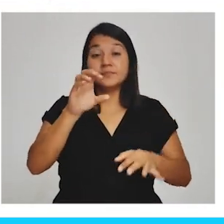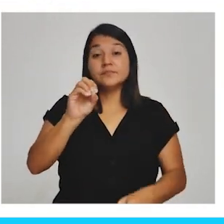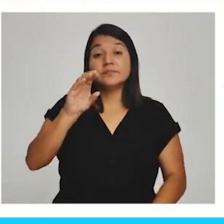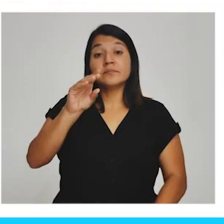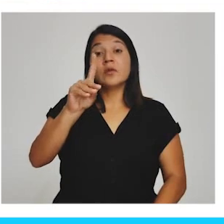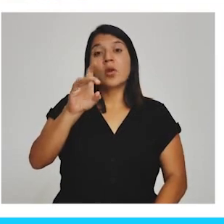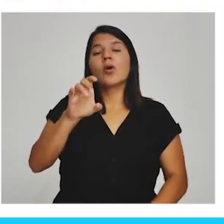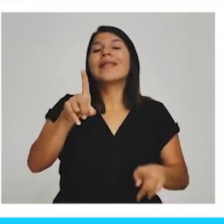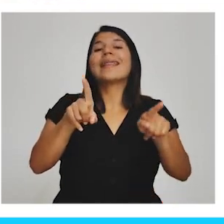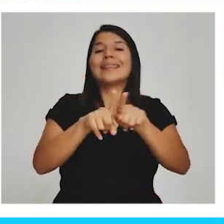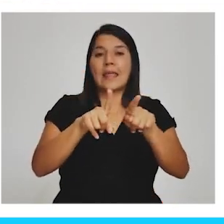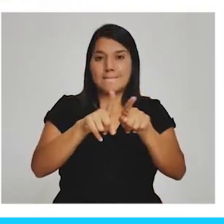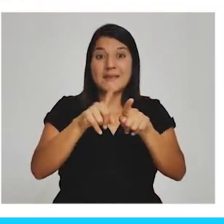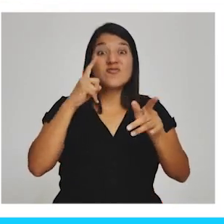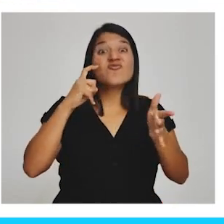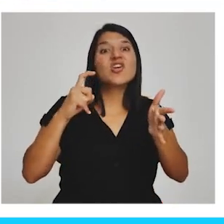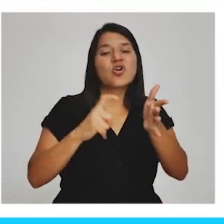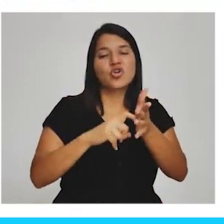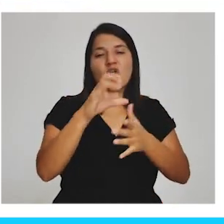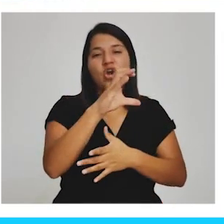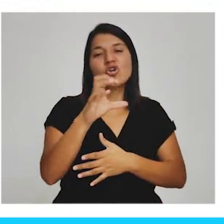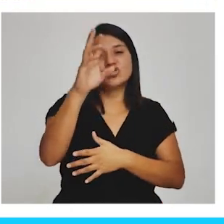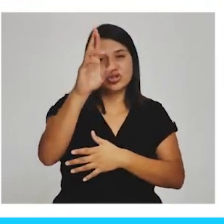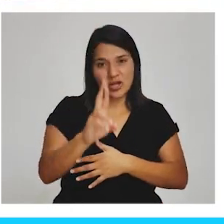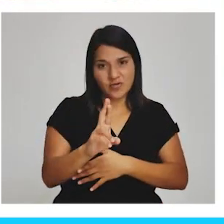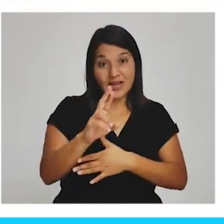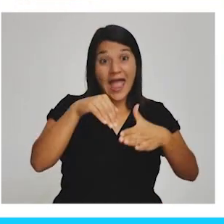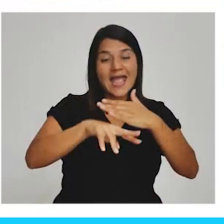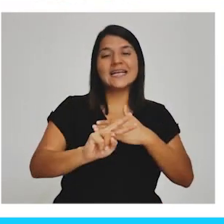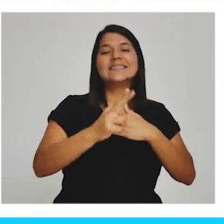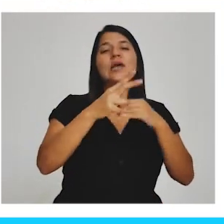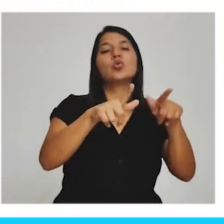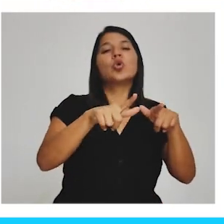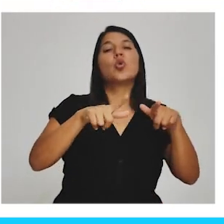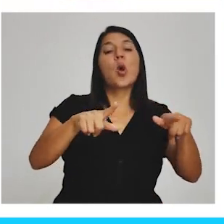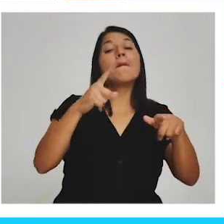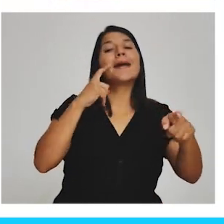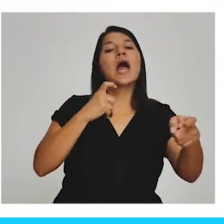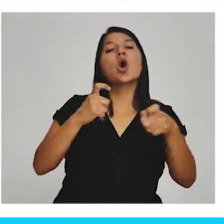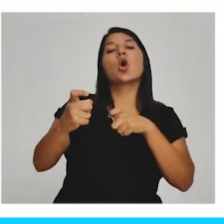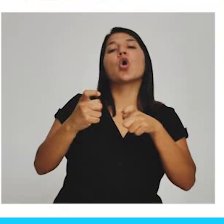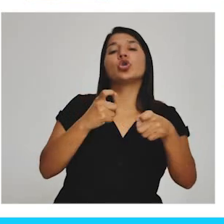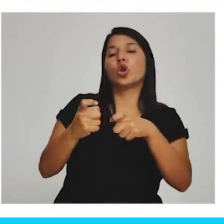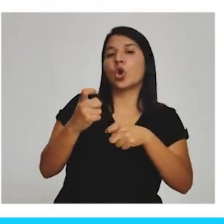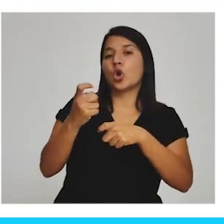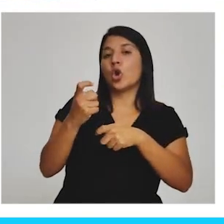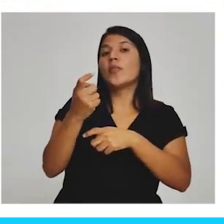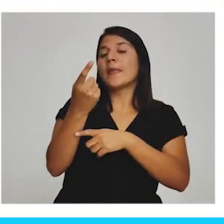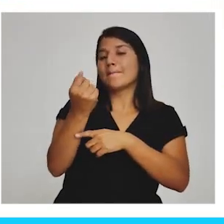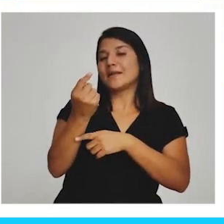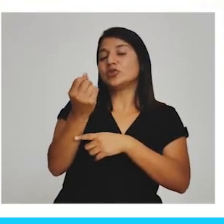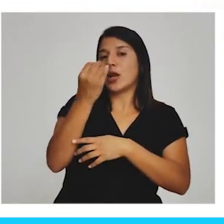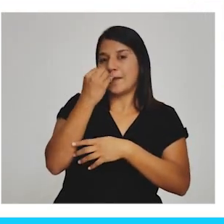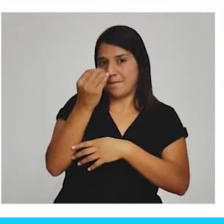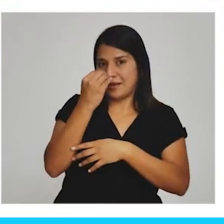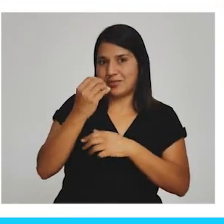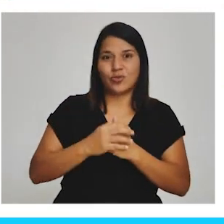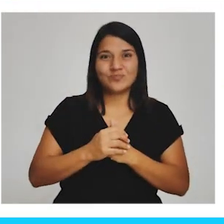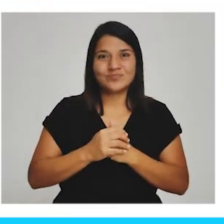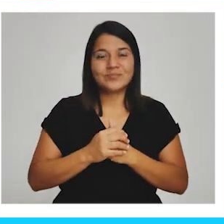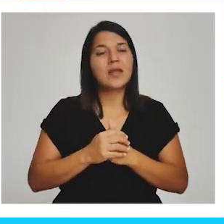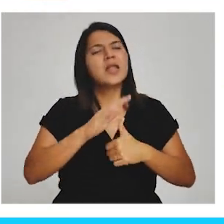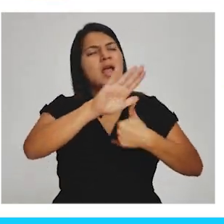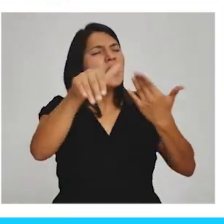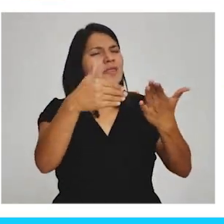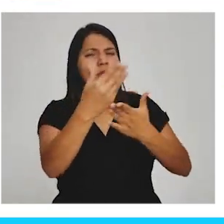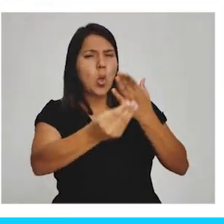sus campeones en control de la inflación de alimentos, o sea, en la inflación de todos los productos, pero también, si vemos solo la de